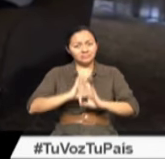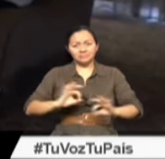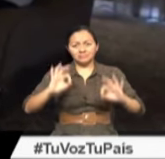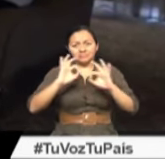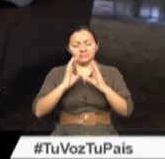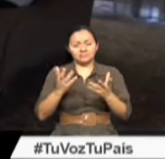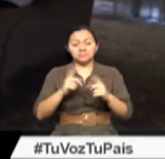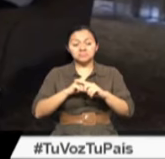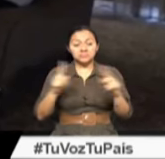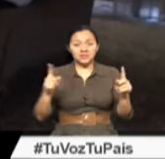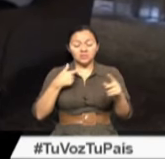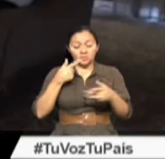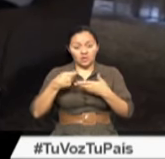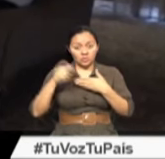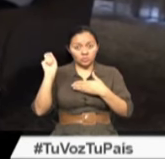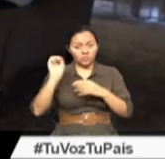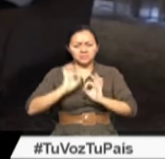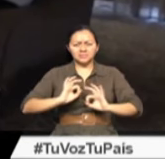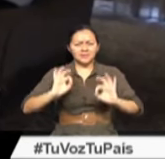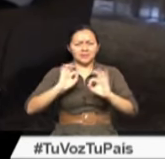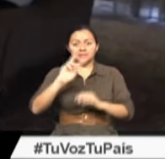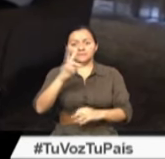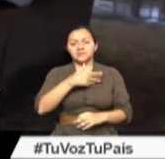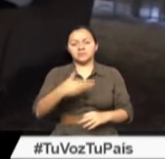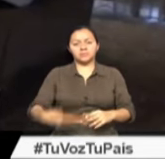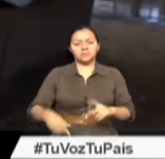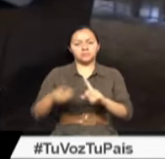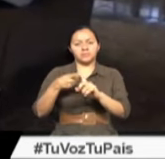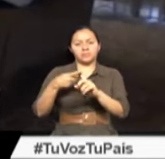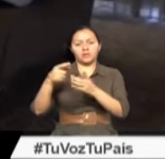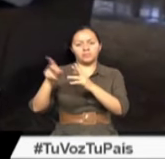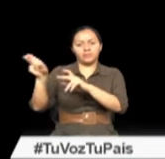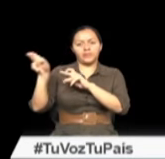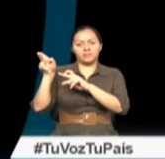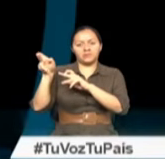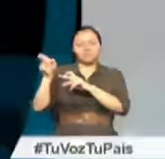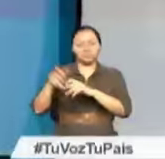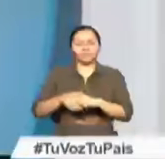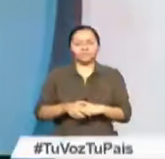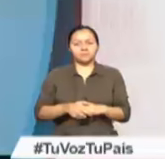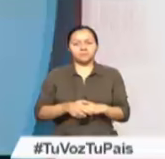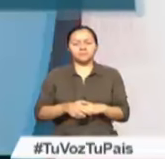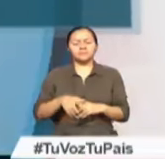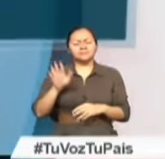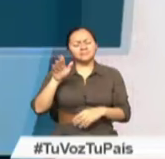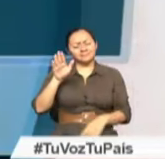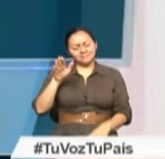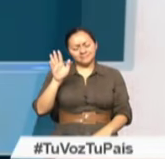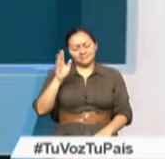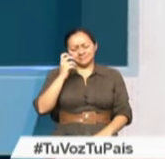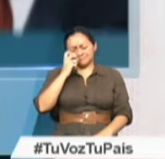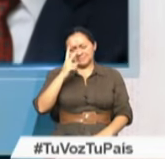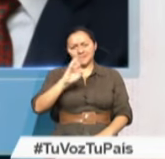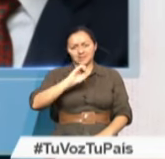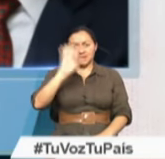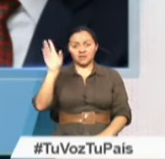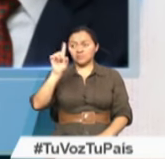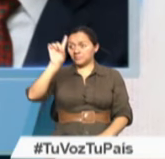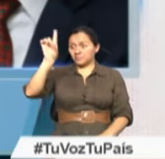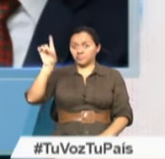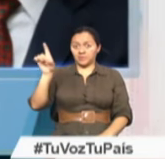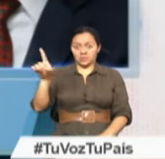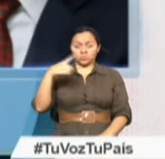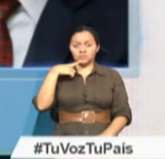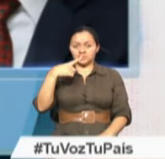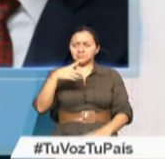que no se hacía nada sin autorización del vicepresidente Jorge Glas Pinel. Ante la pregunta de si existía alguna